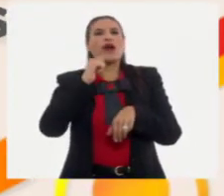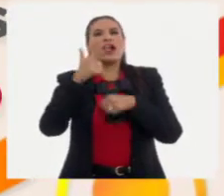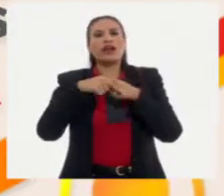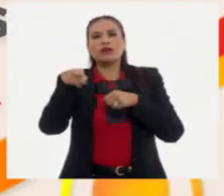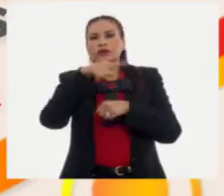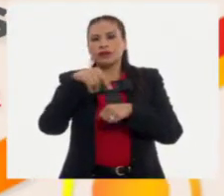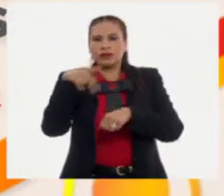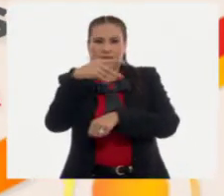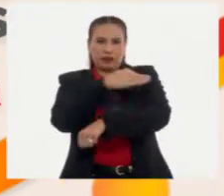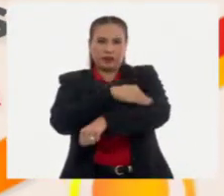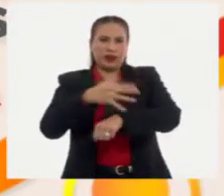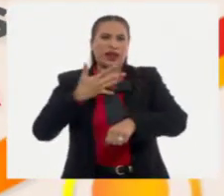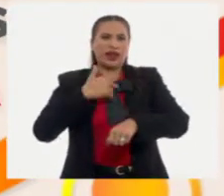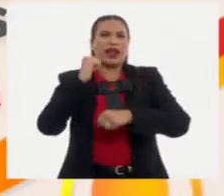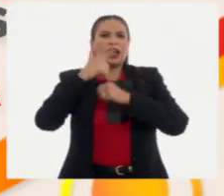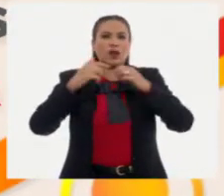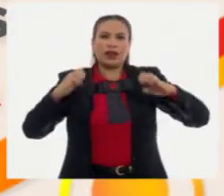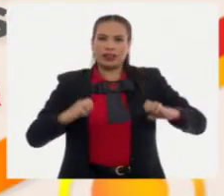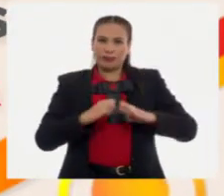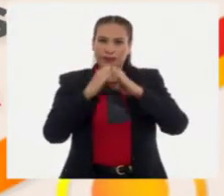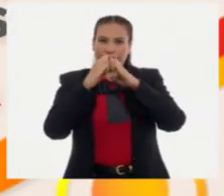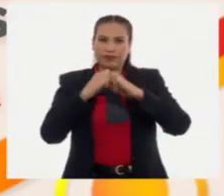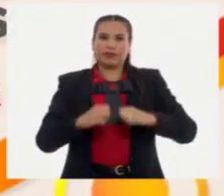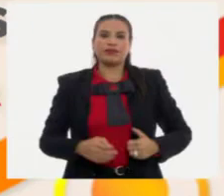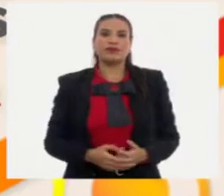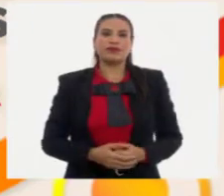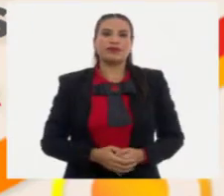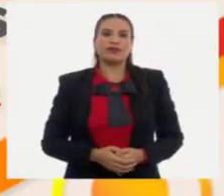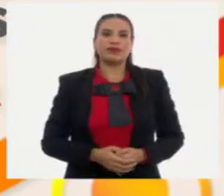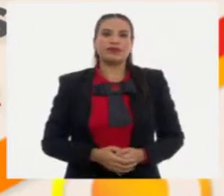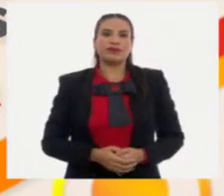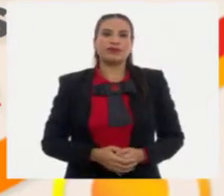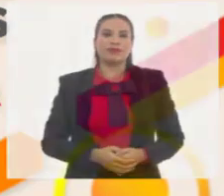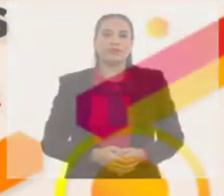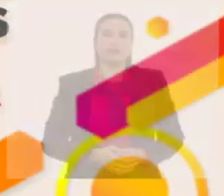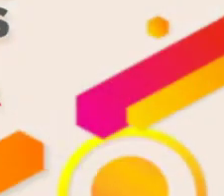alguien cerca de ti tenga una emergencia.